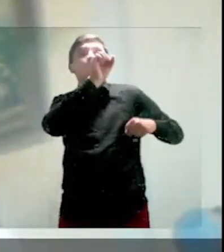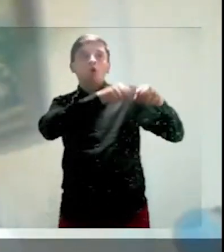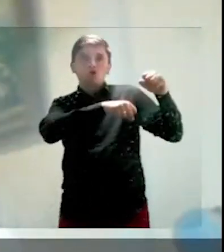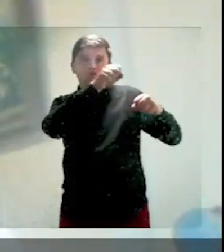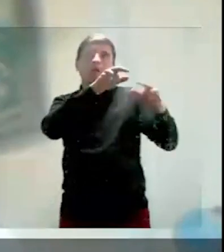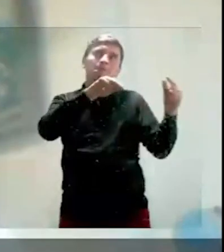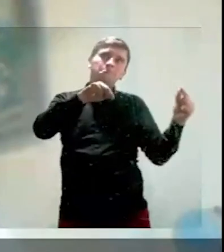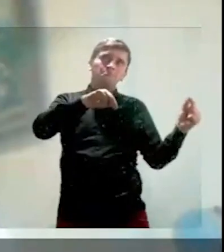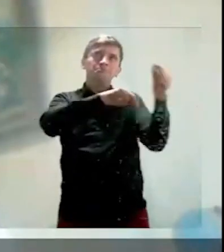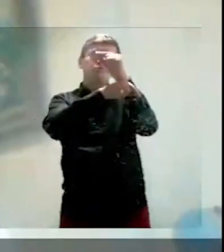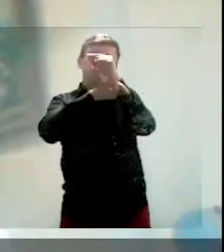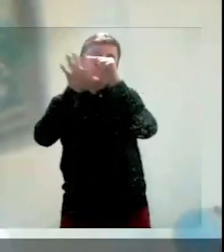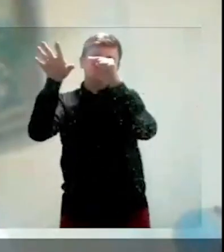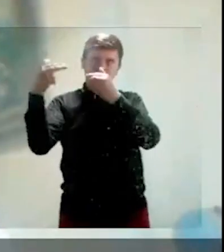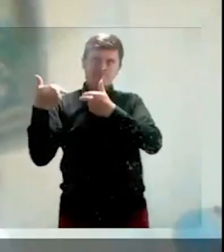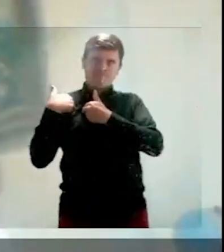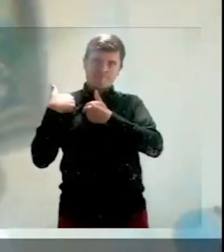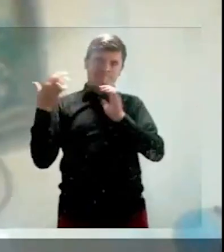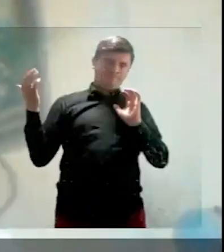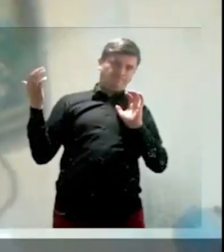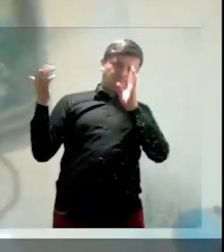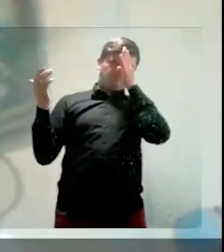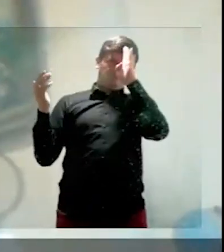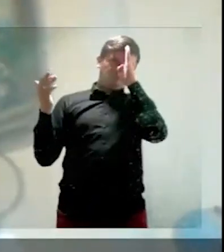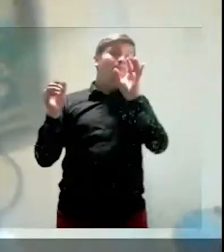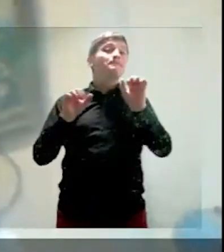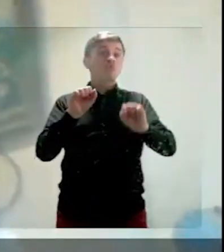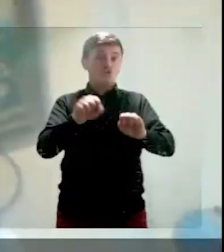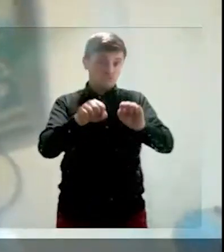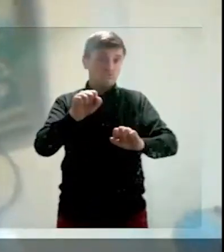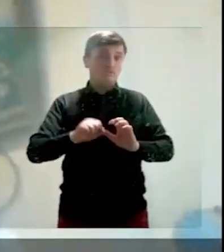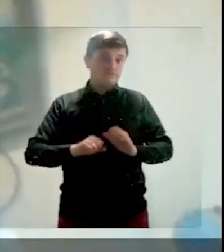cuestionarse realmente la figura. Sí,